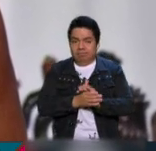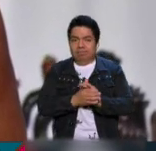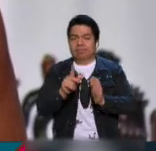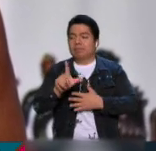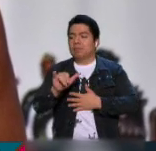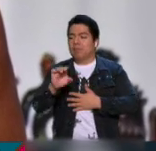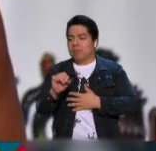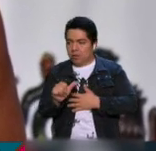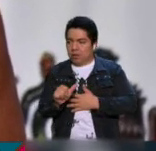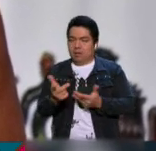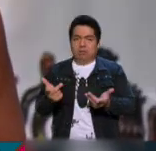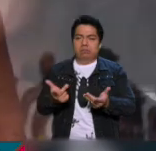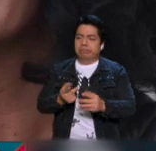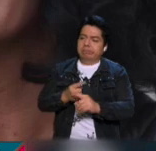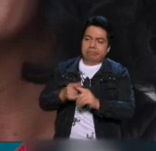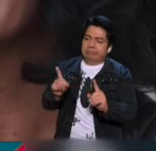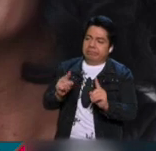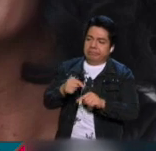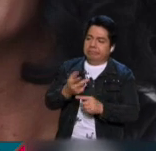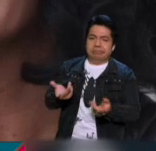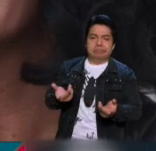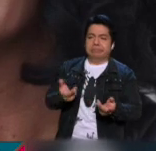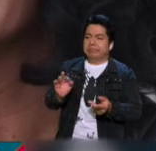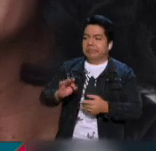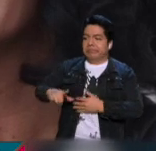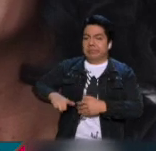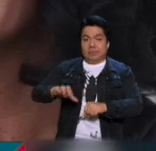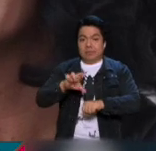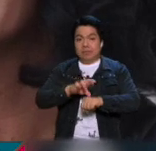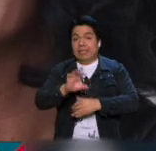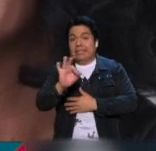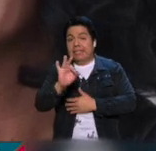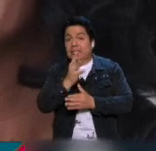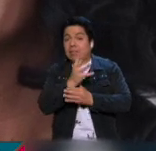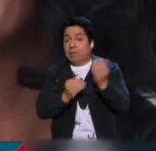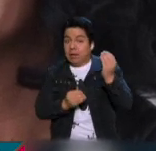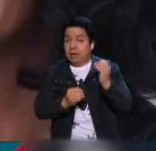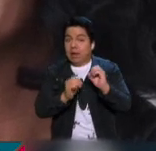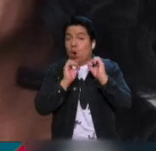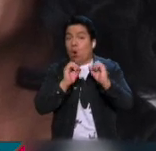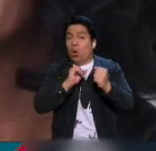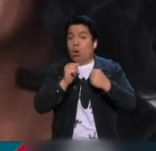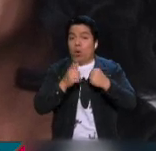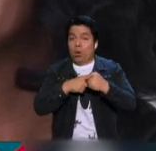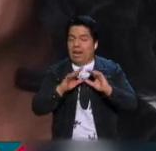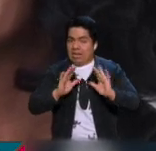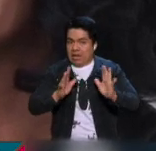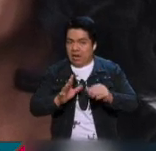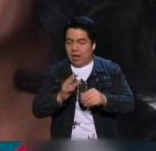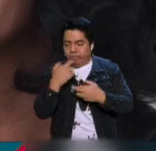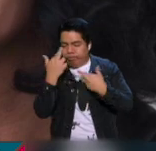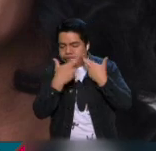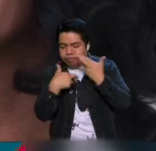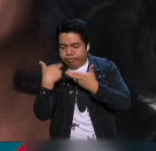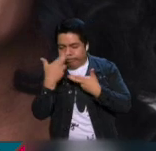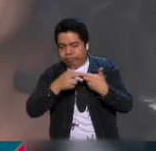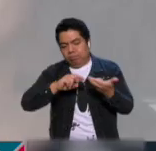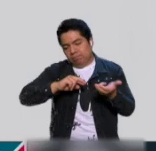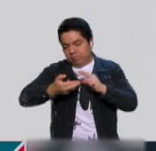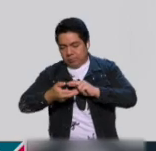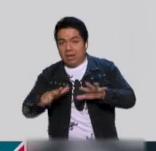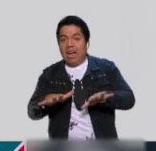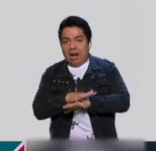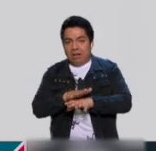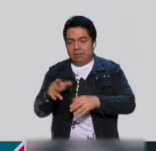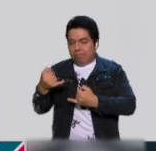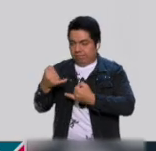Cacho ya ha manifestado su rechazo a la medida, pues advierten que el gobernador puede darse a la fuga, por lo que ya preparan un recurso de revisión para revertir la decisión de la